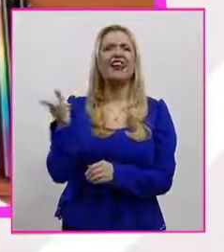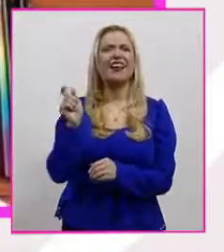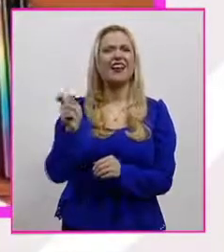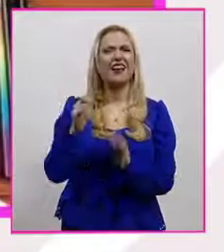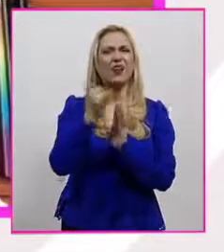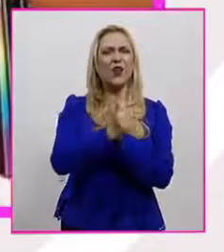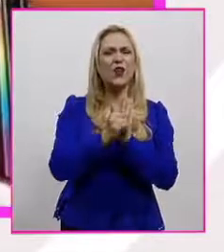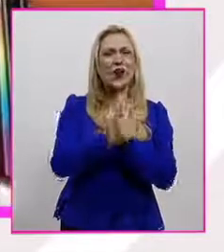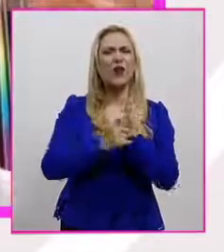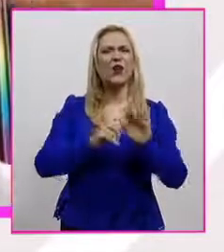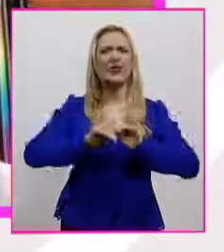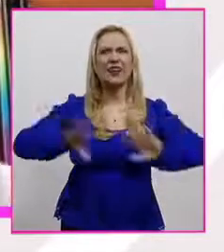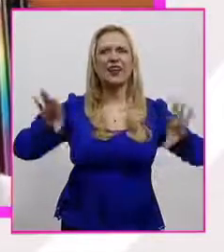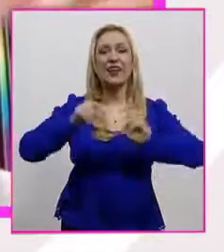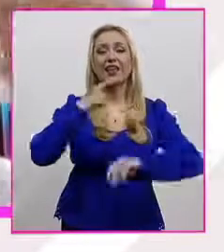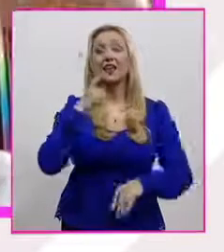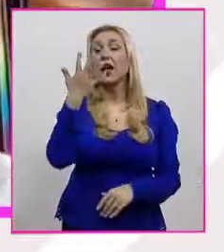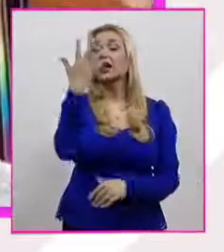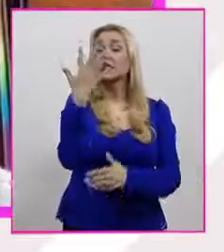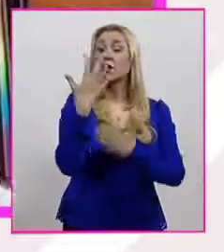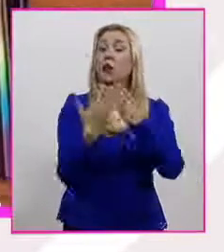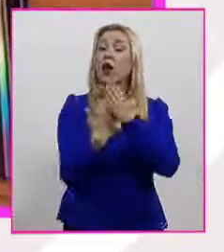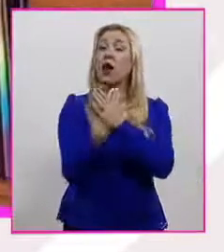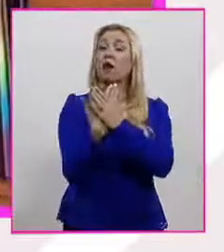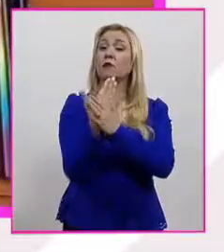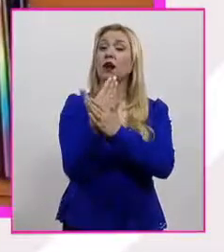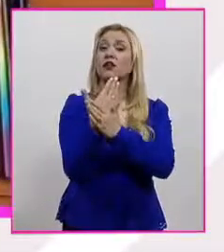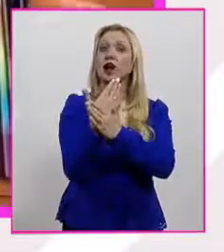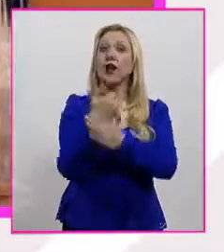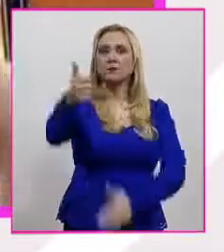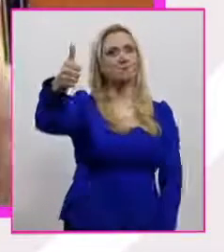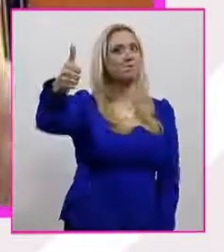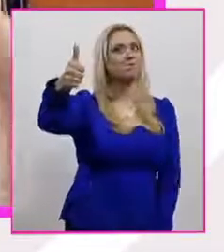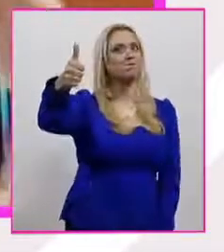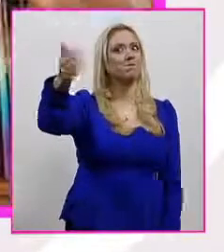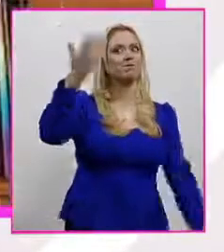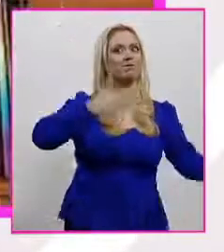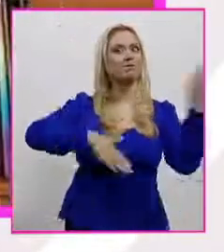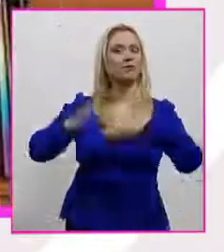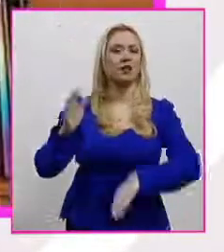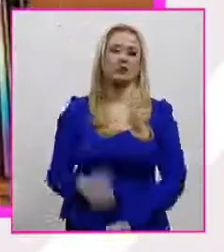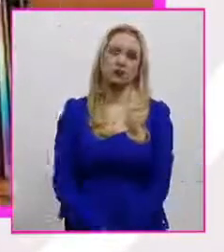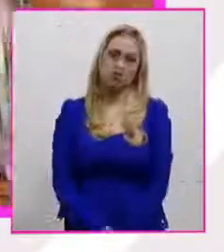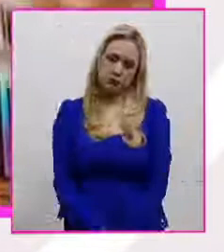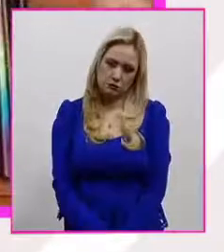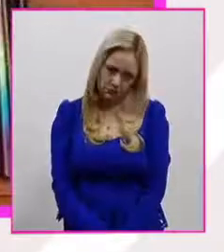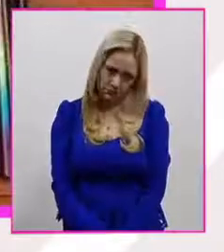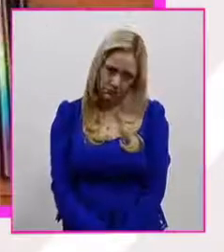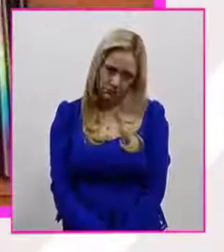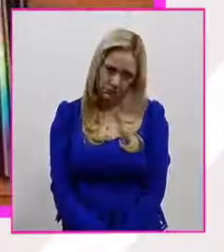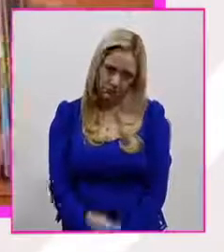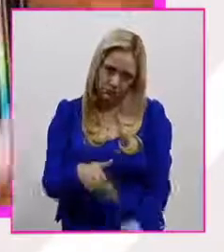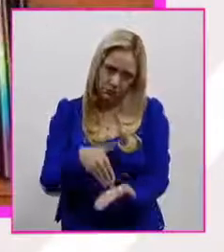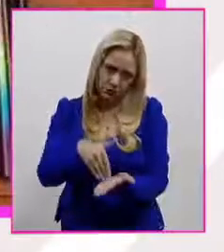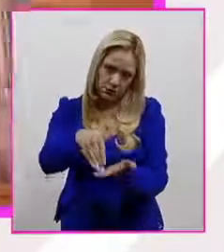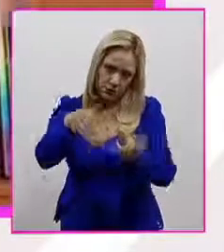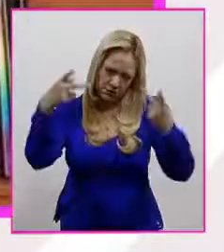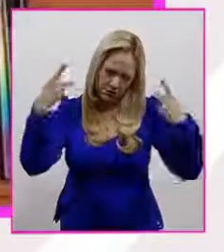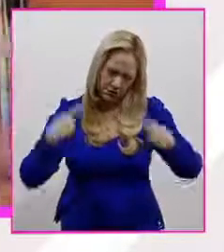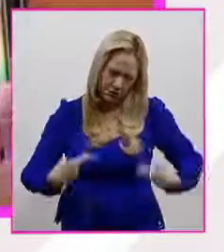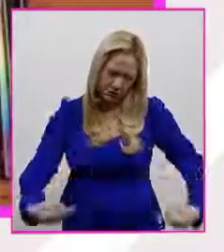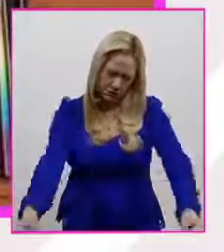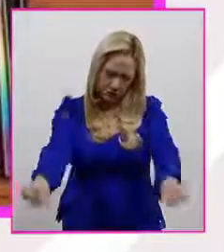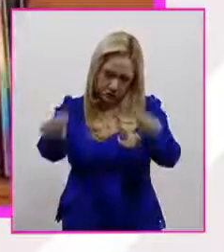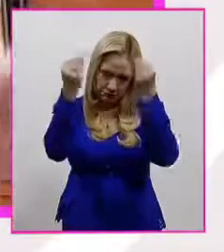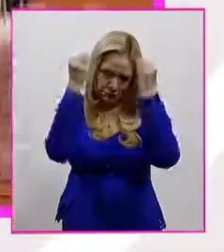que decía que levantarse a las 5 de la mañana era la clave del éxito, como si no hubiese millones de personas, solamente me refiero